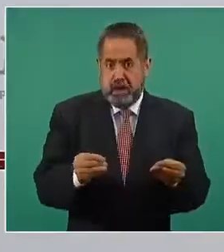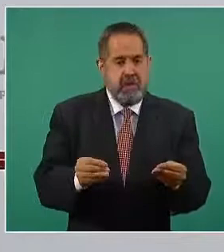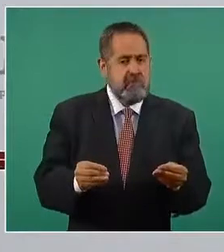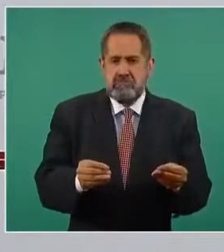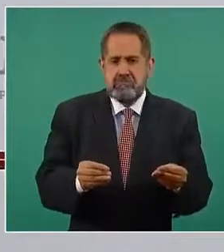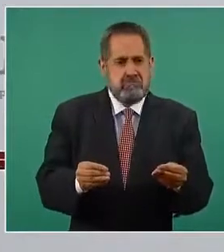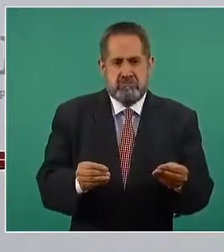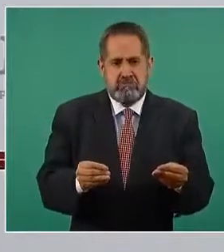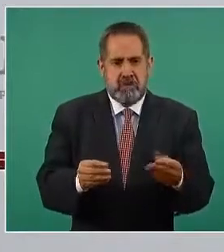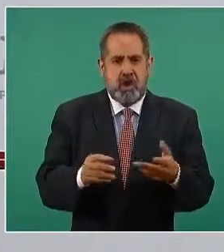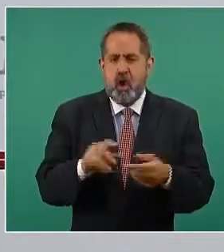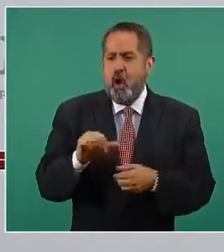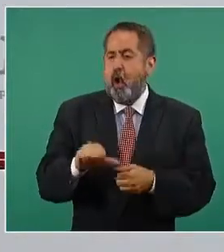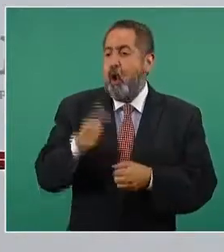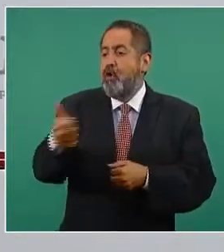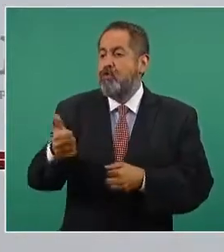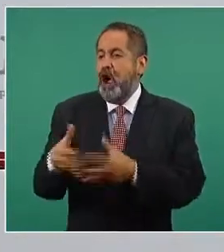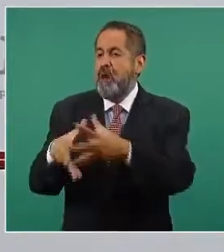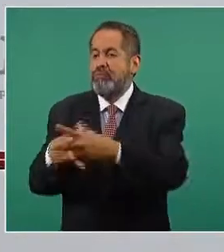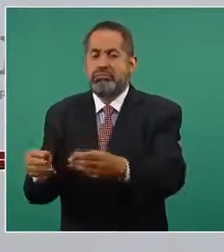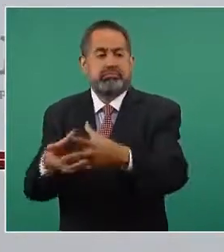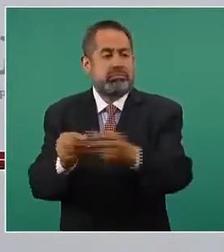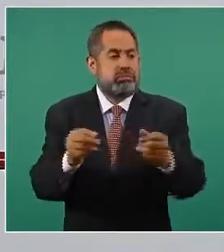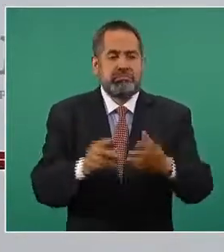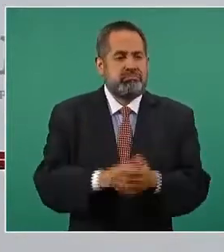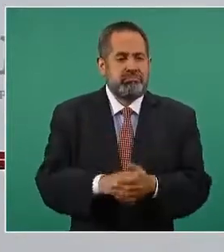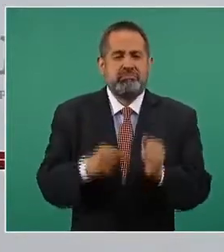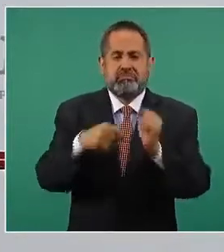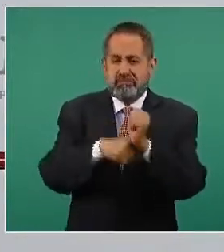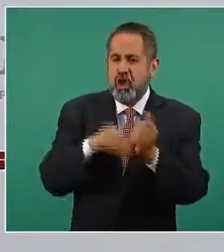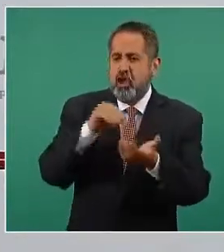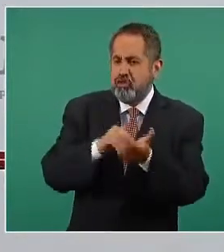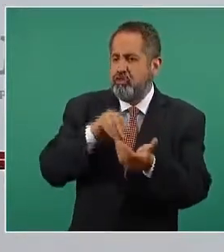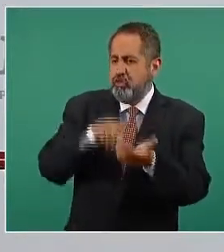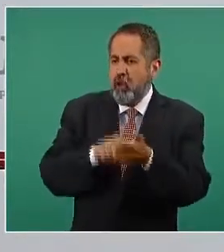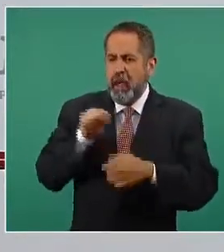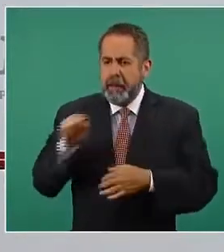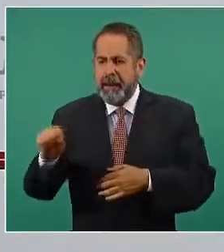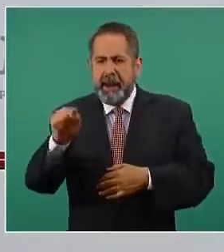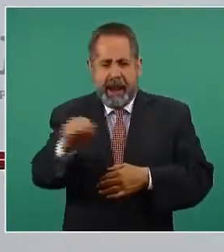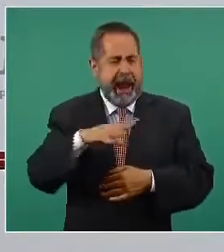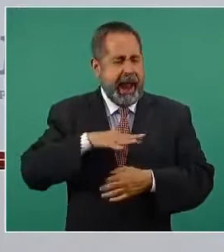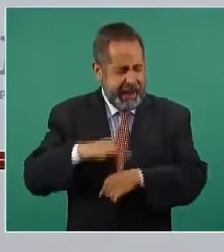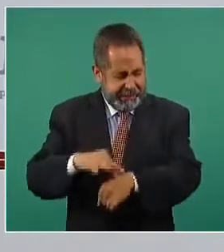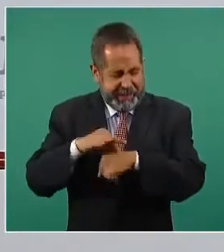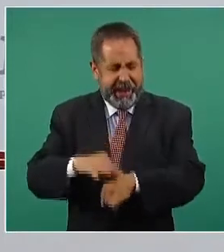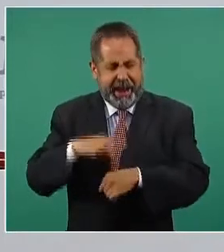que habitaban y siguen vivas en el actual territorio nacional,